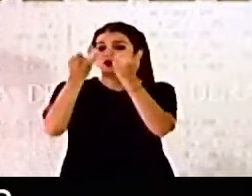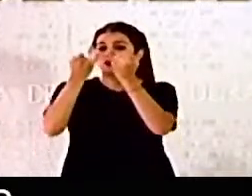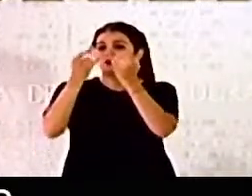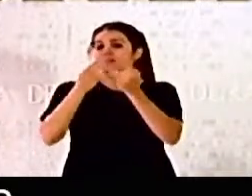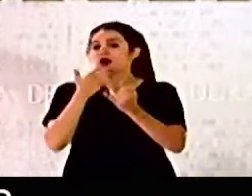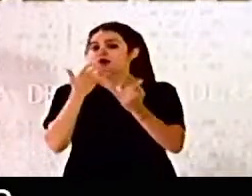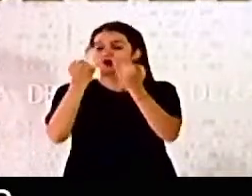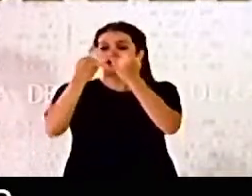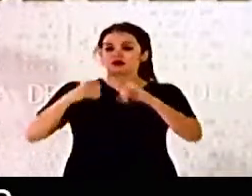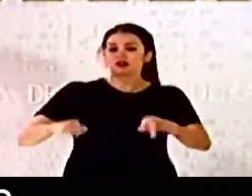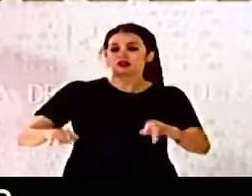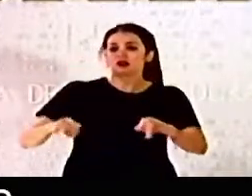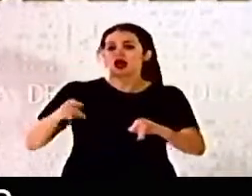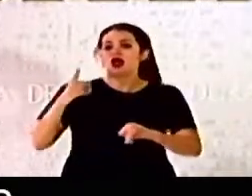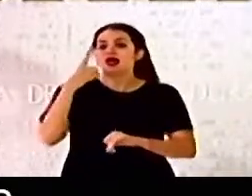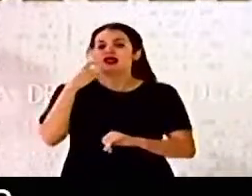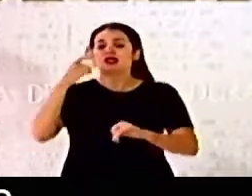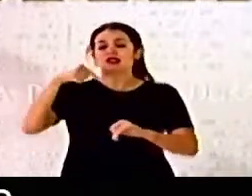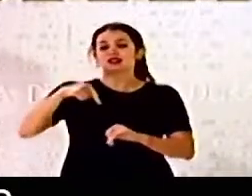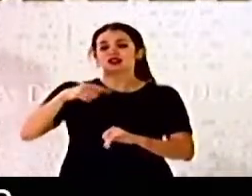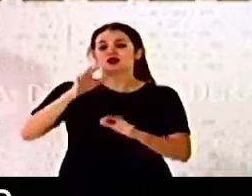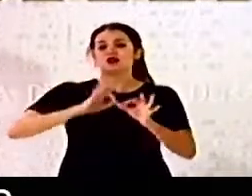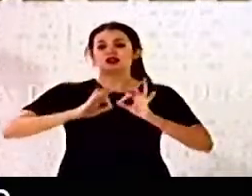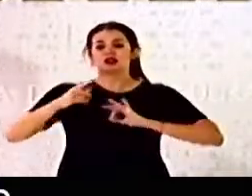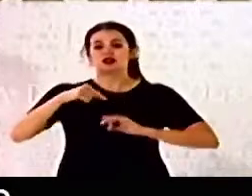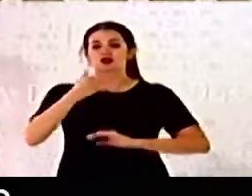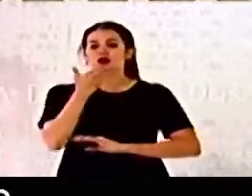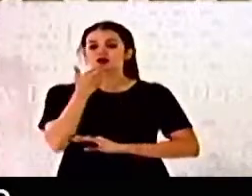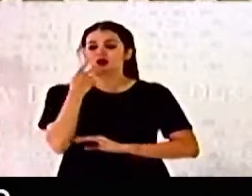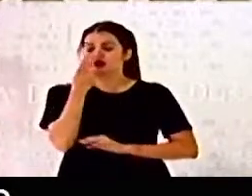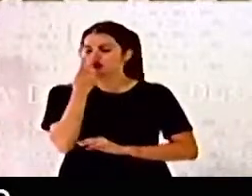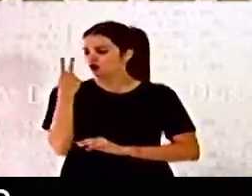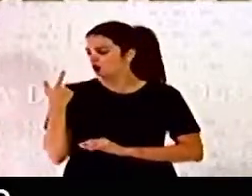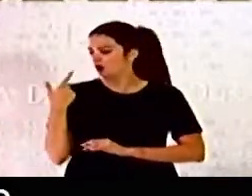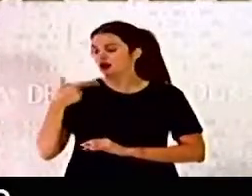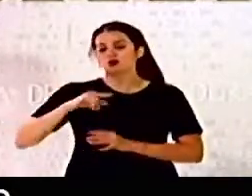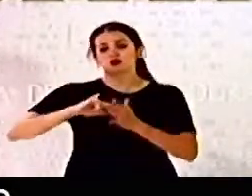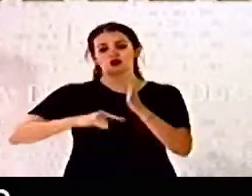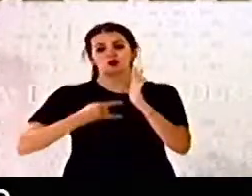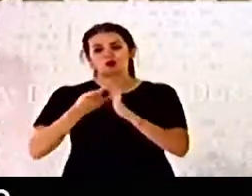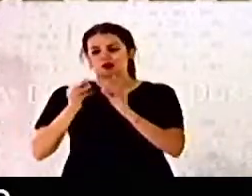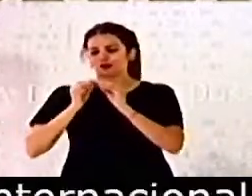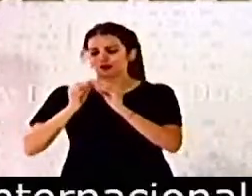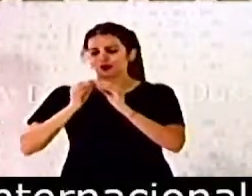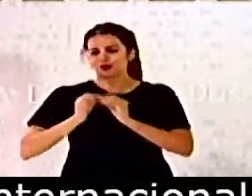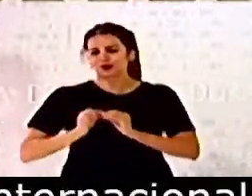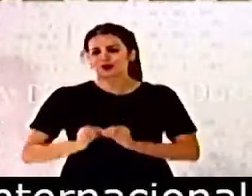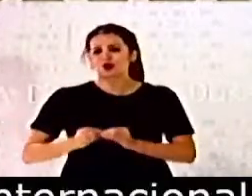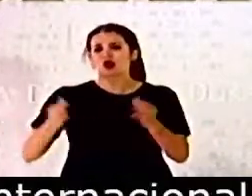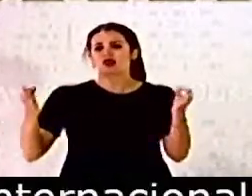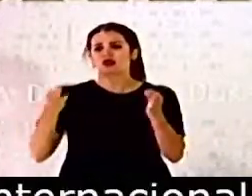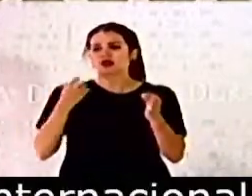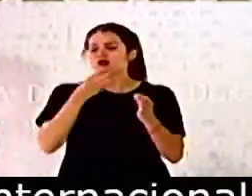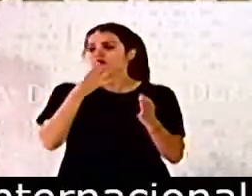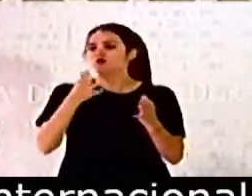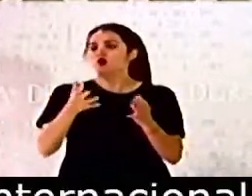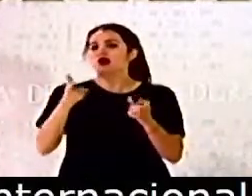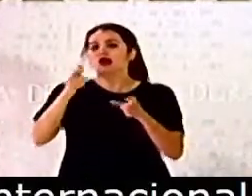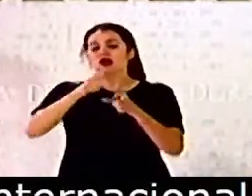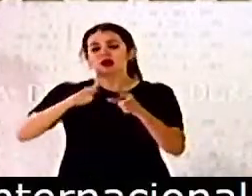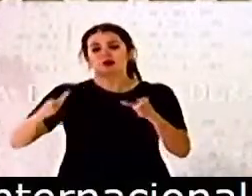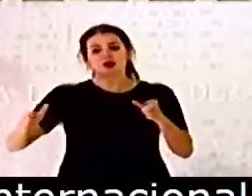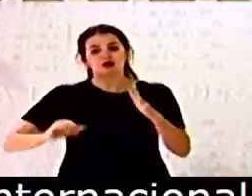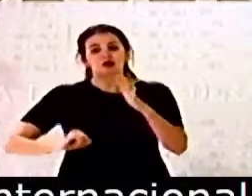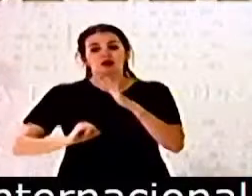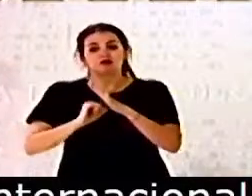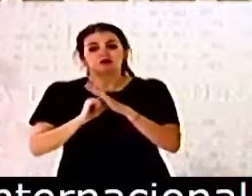Teatro Clásico de Mérida estos 2 últimos años han tenido que hacer un plan de contingencia para poder tener el aforo que tienen, lo cumplen.